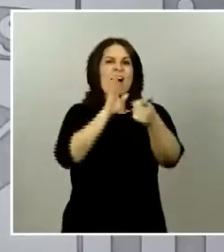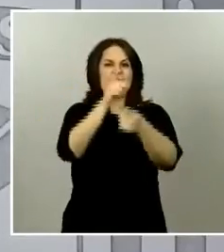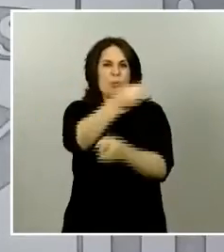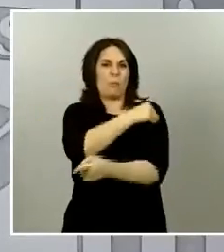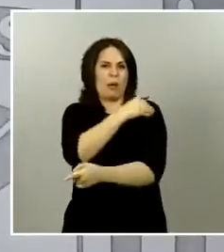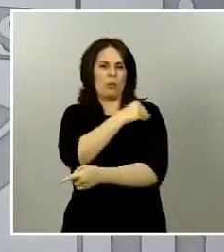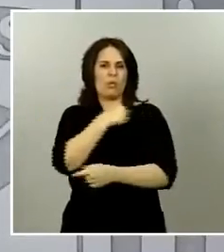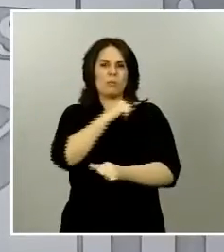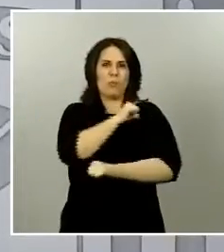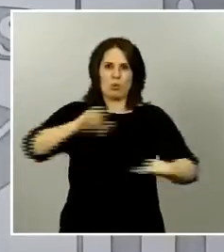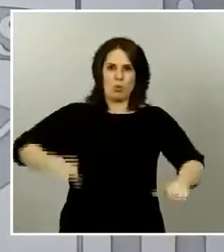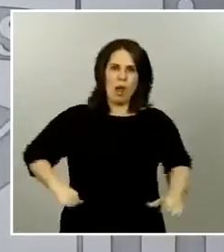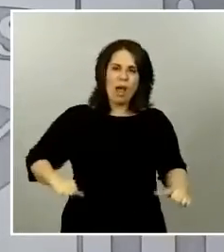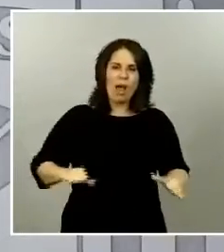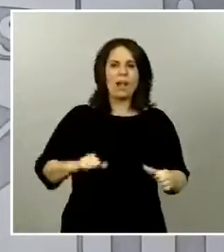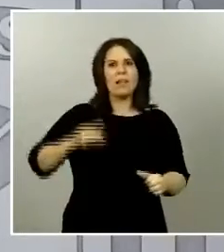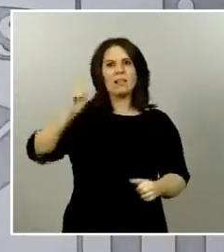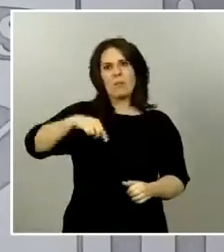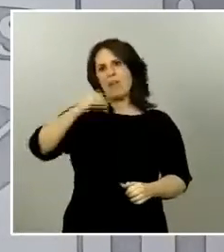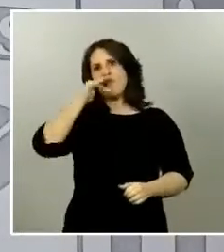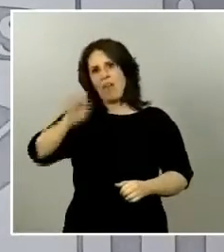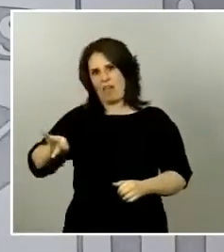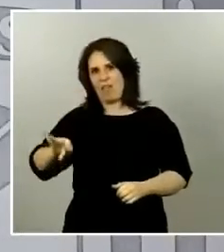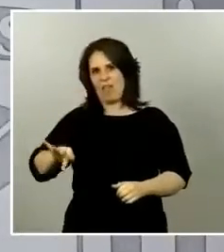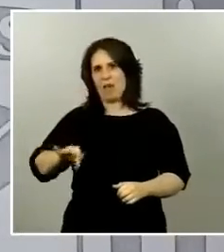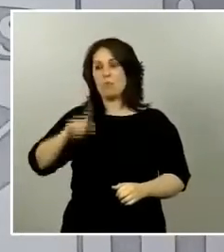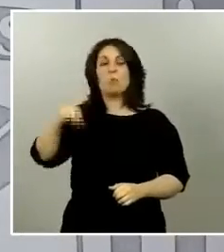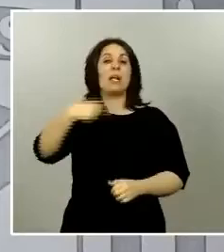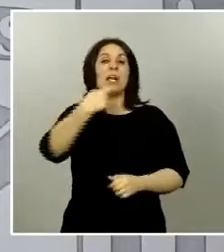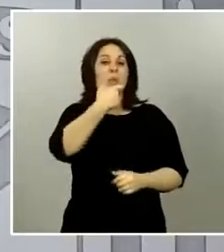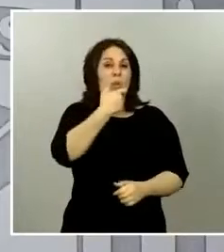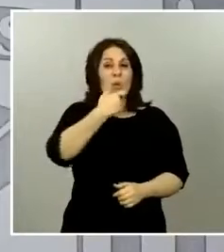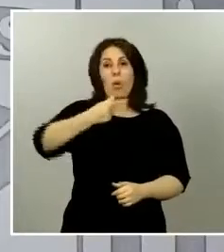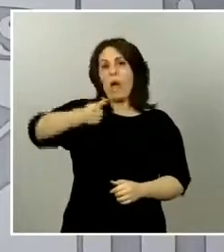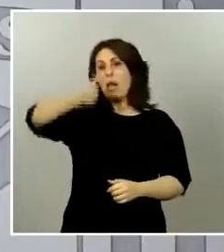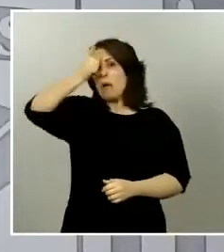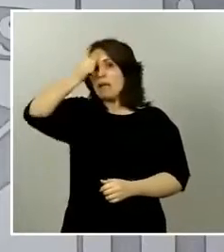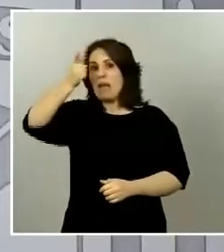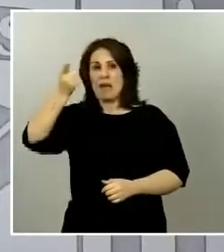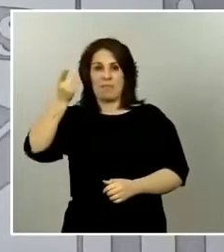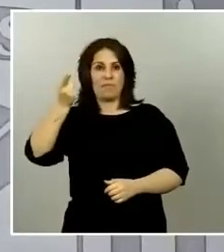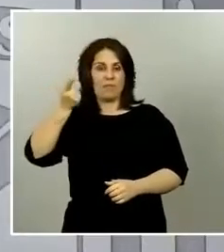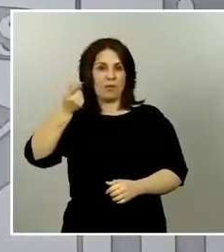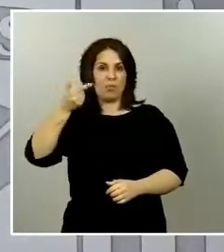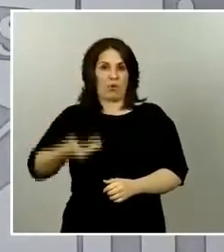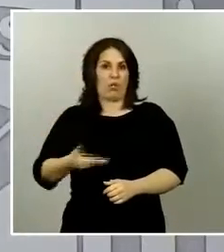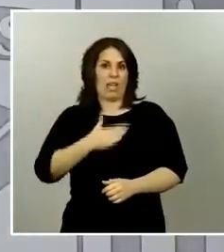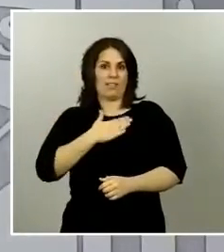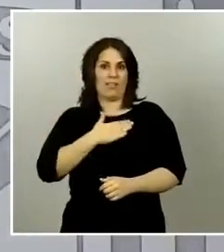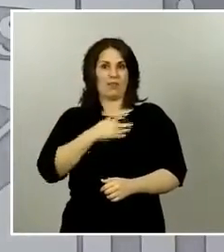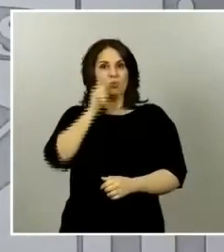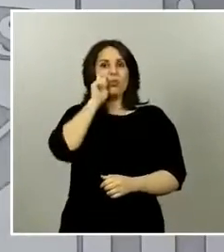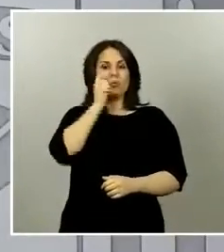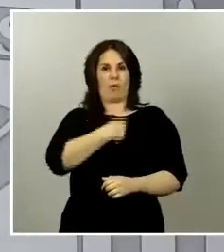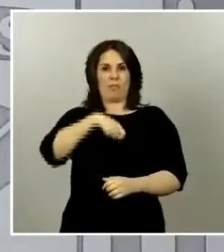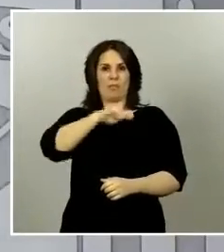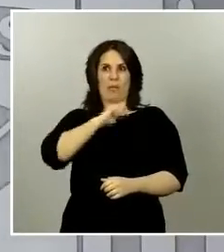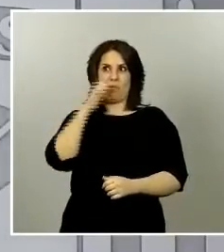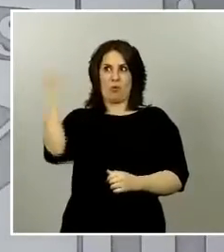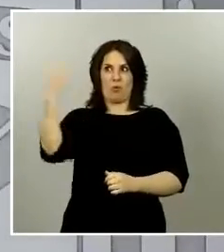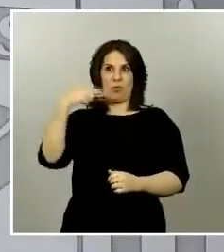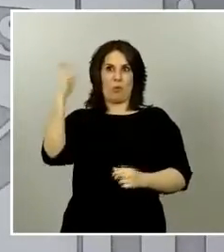nos relacionamos con más frecuencia. Usted hablaba de Portugal, hablaba también de Francia, también el Reino Unido,